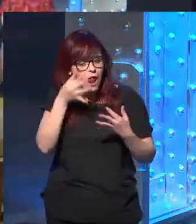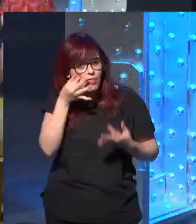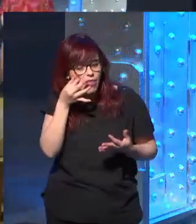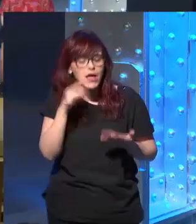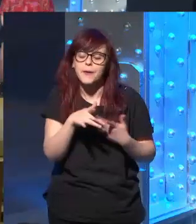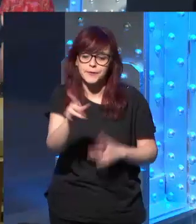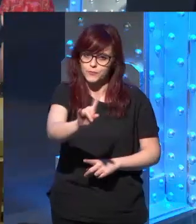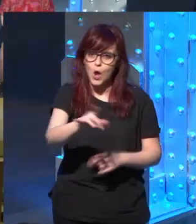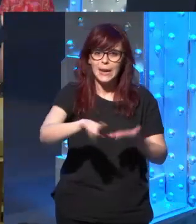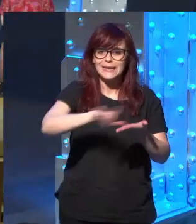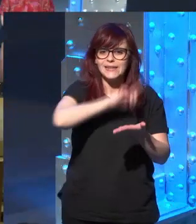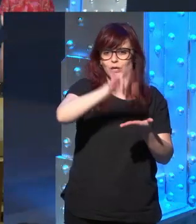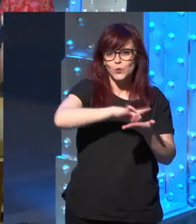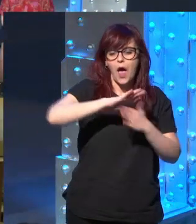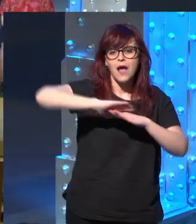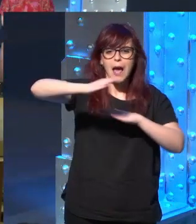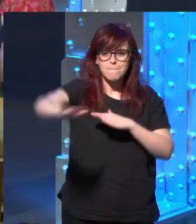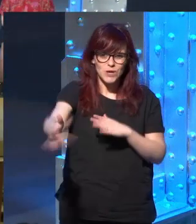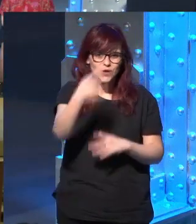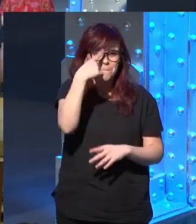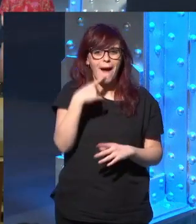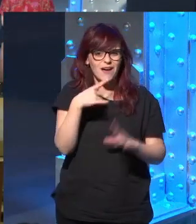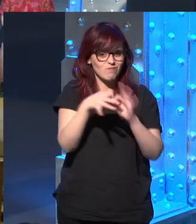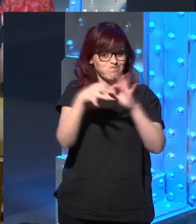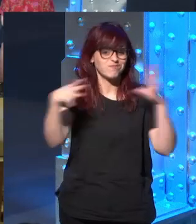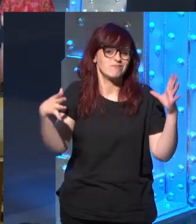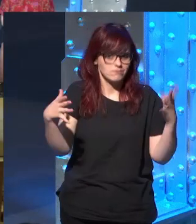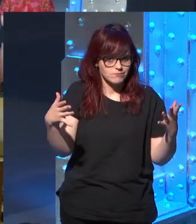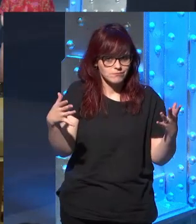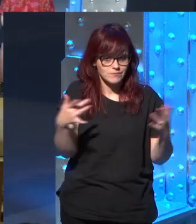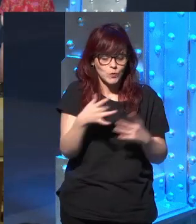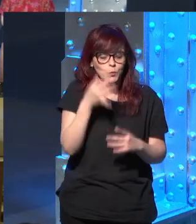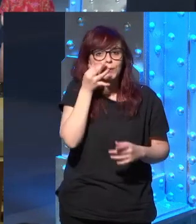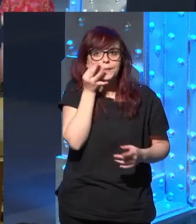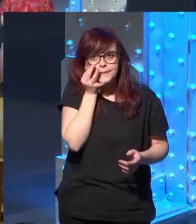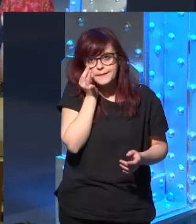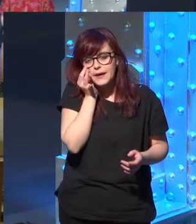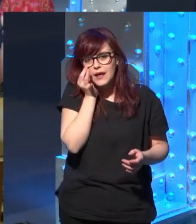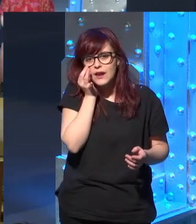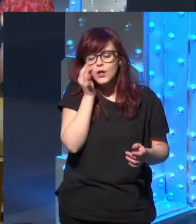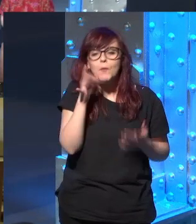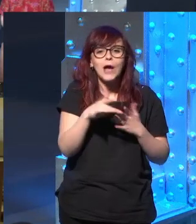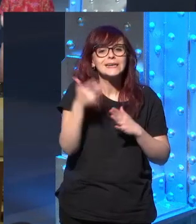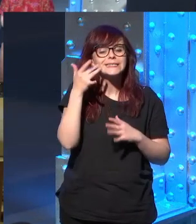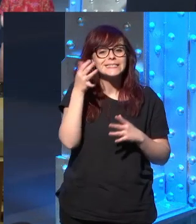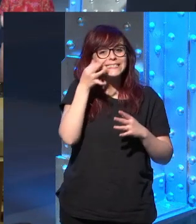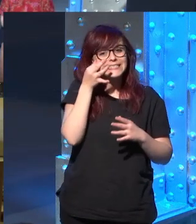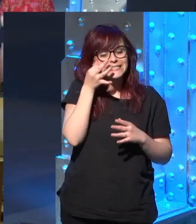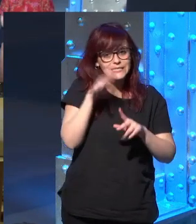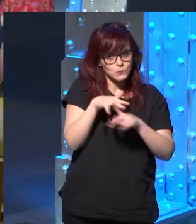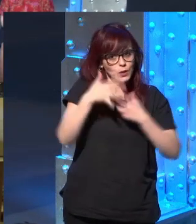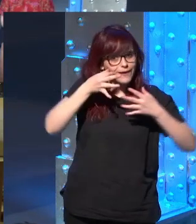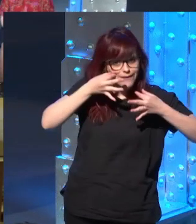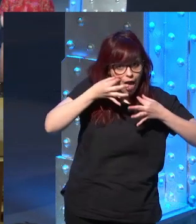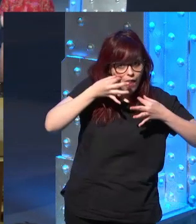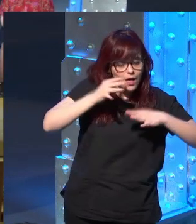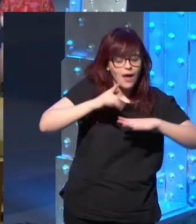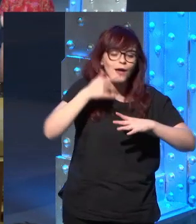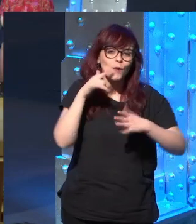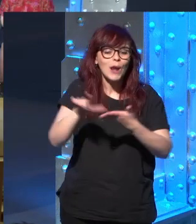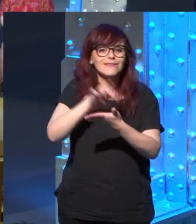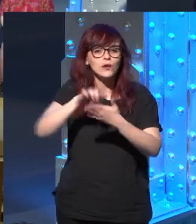del campo en la literatura para mí no ha sido... totalmente un espejo de lo que sucede realmente en el